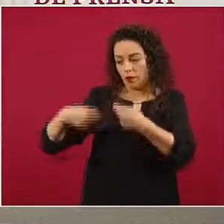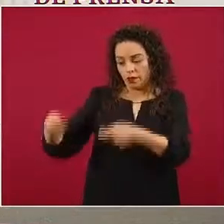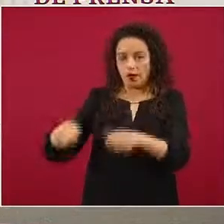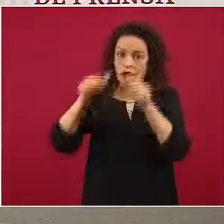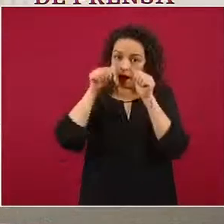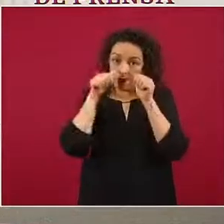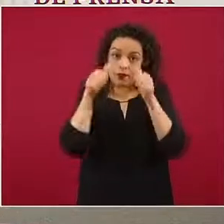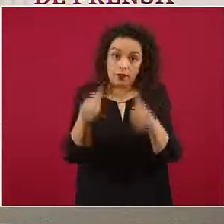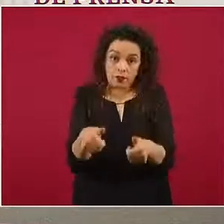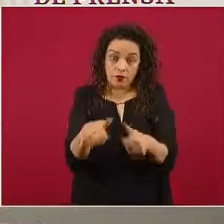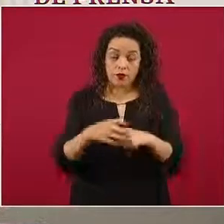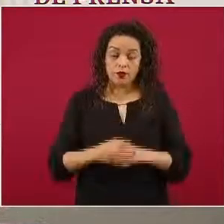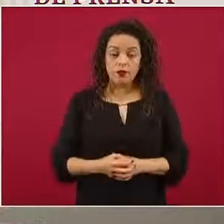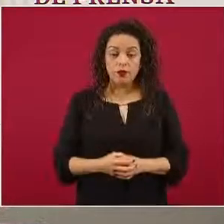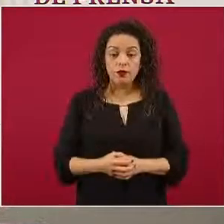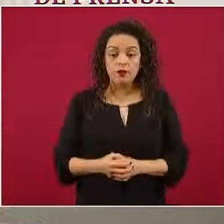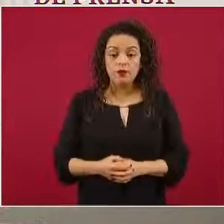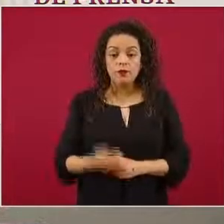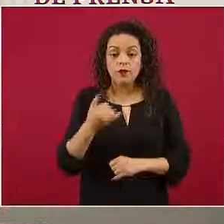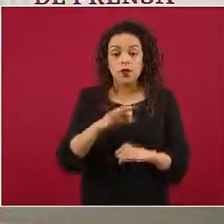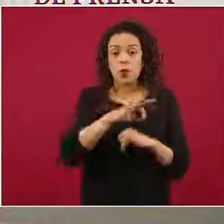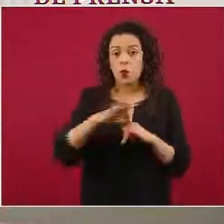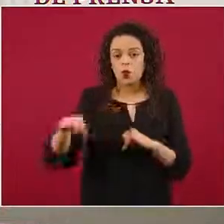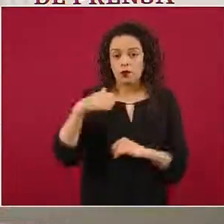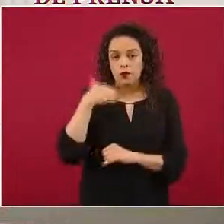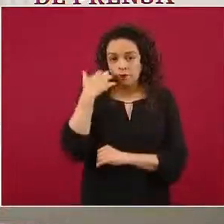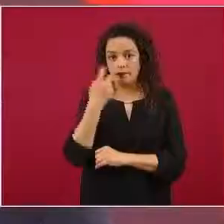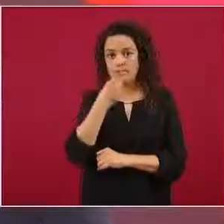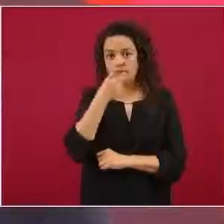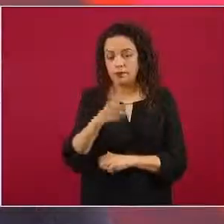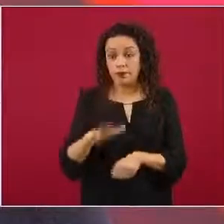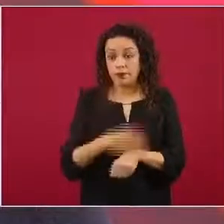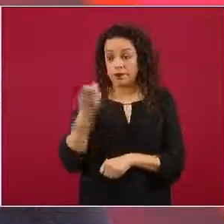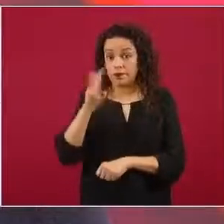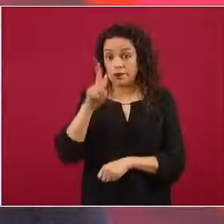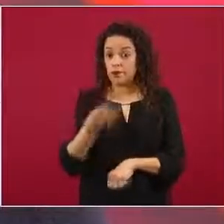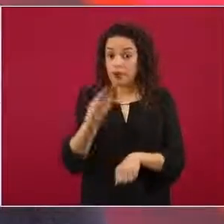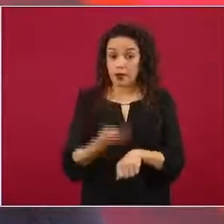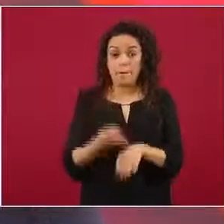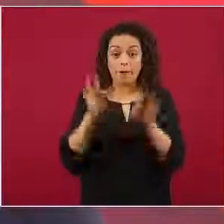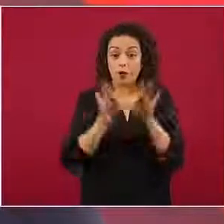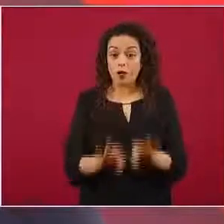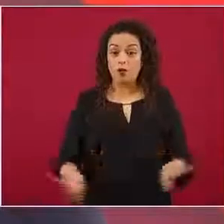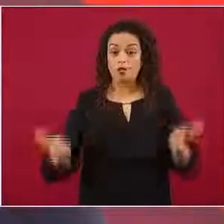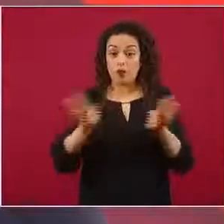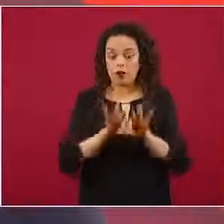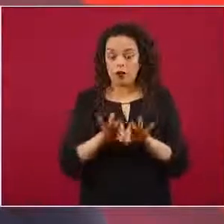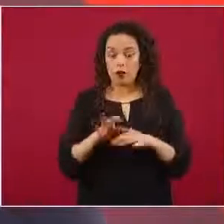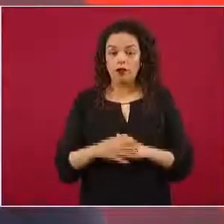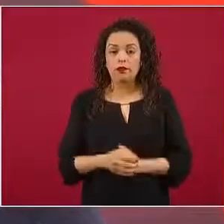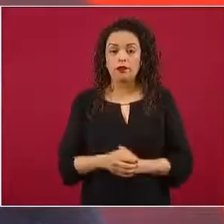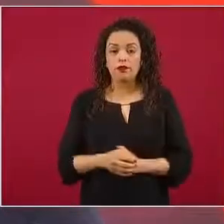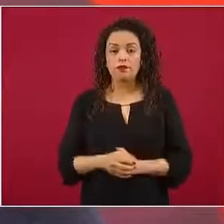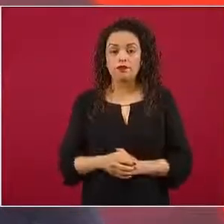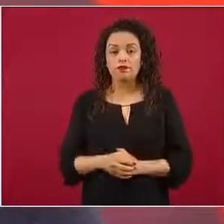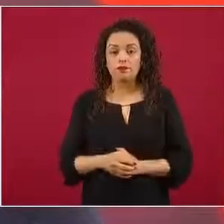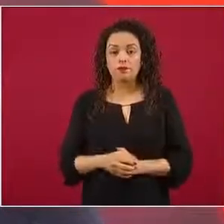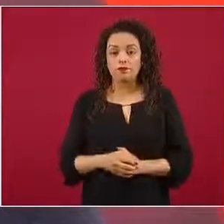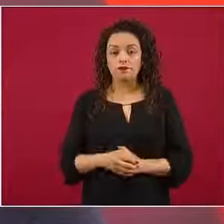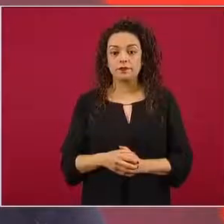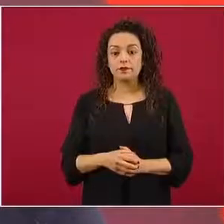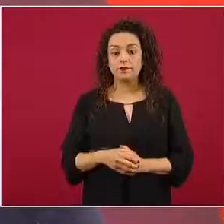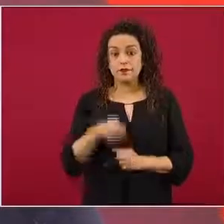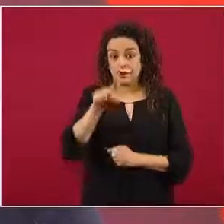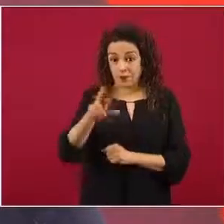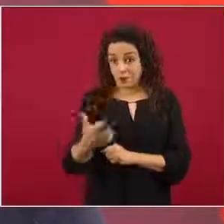oportunamente. Y finalmente comentar, porque esto también es algo muy muy importante, recordemos que